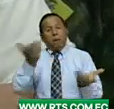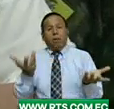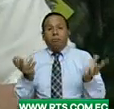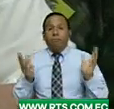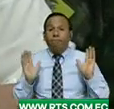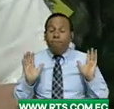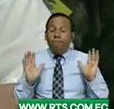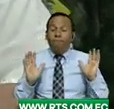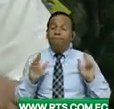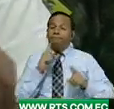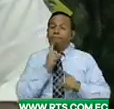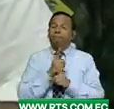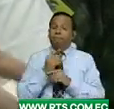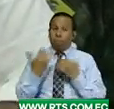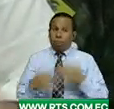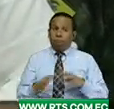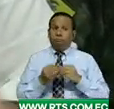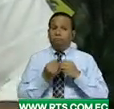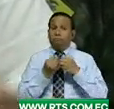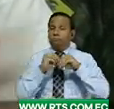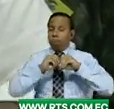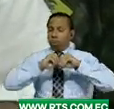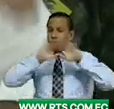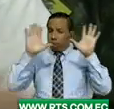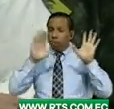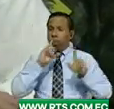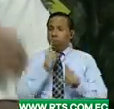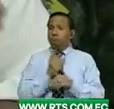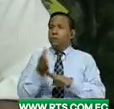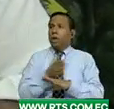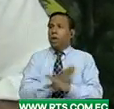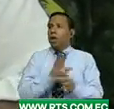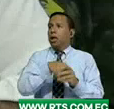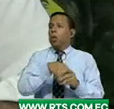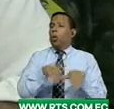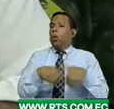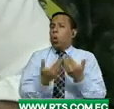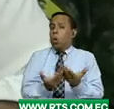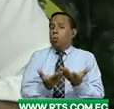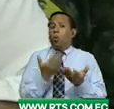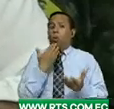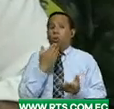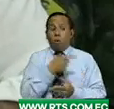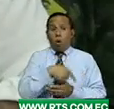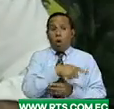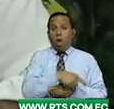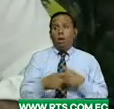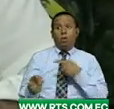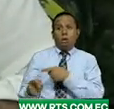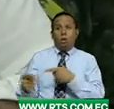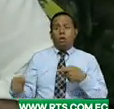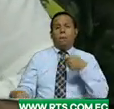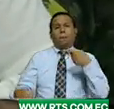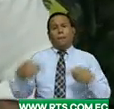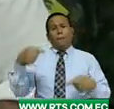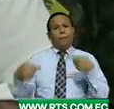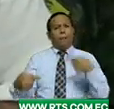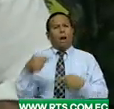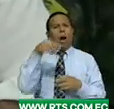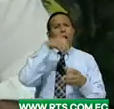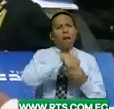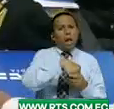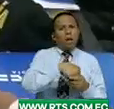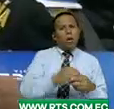ya esclarecida la situación de cómo ocurrió dentro. Respondieron también con armas desde